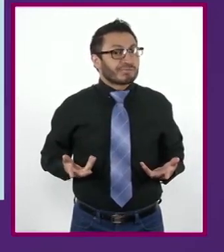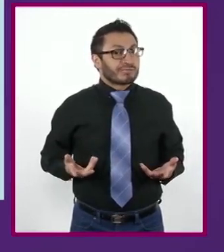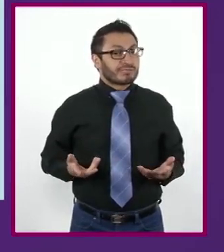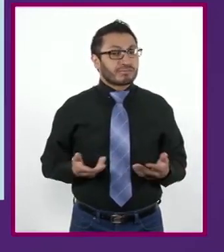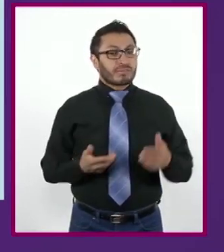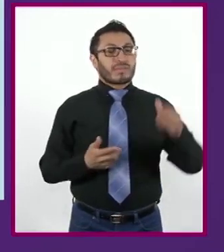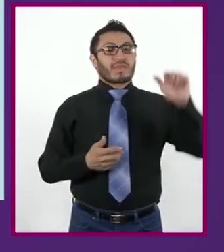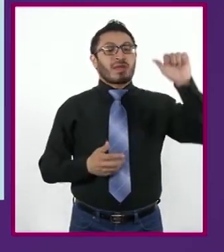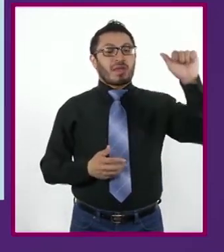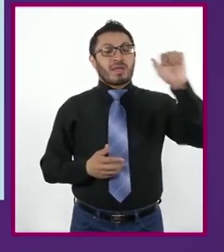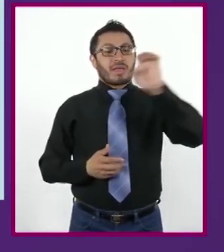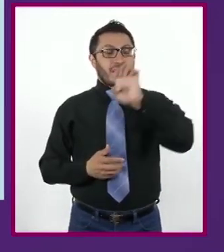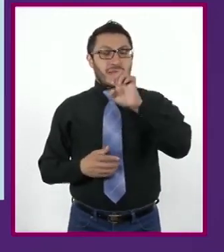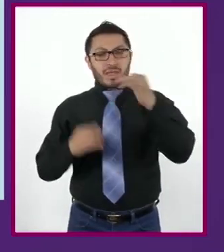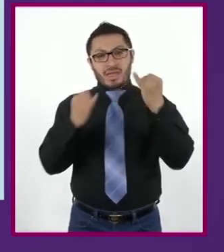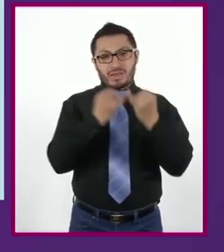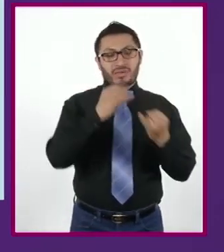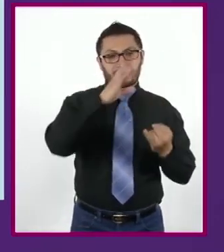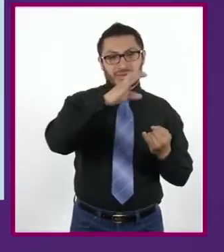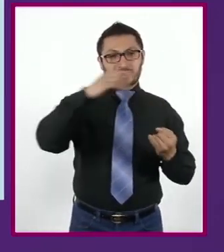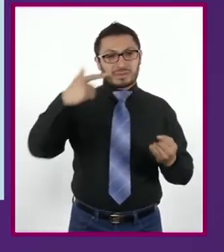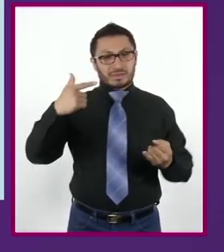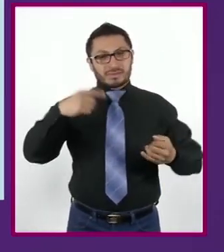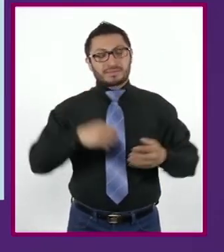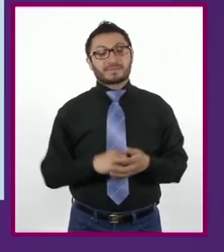AE es congruente con CG,